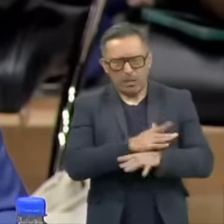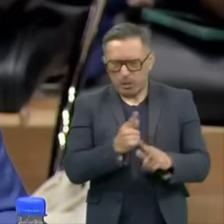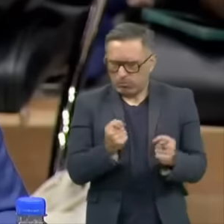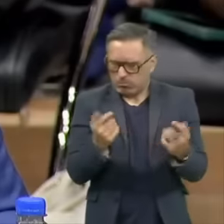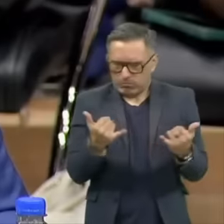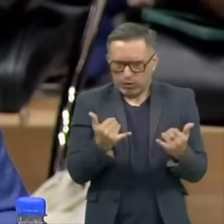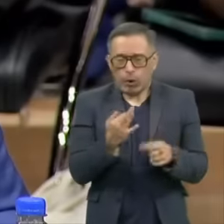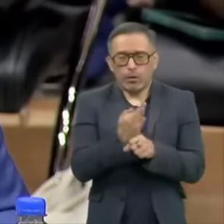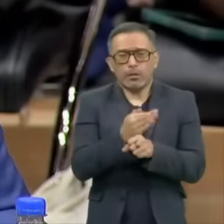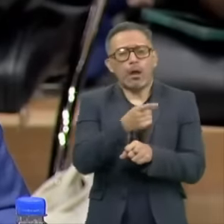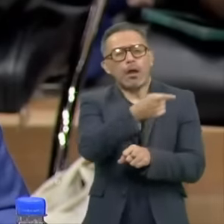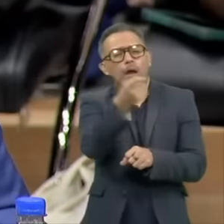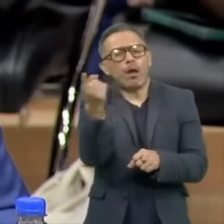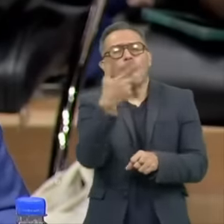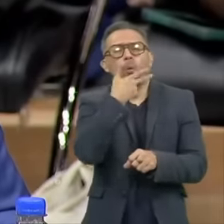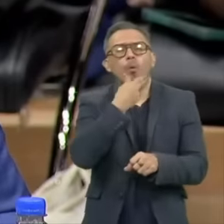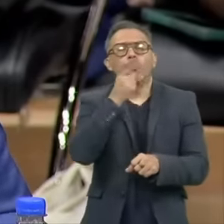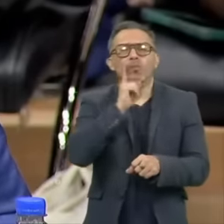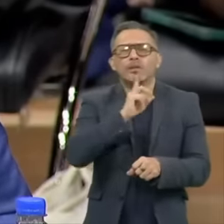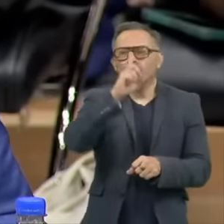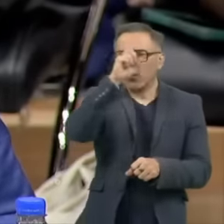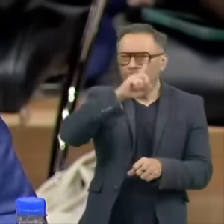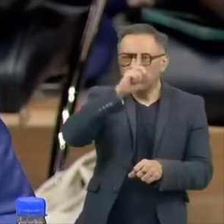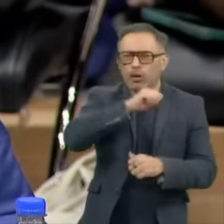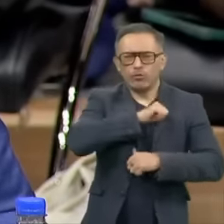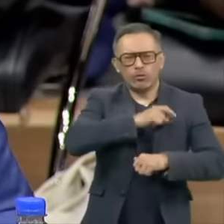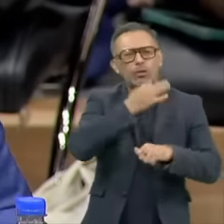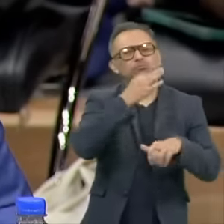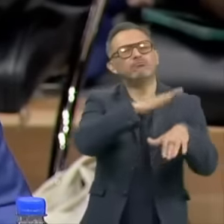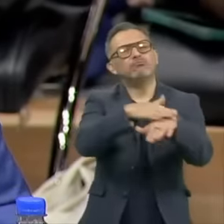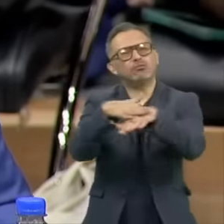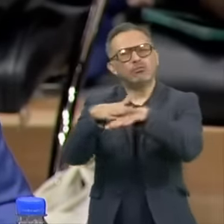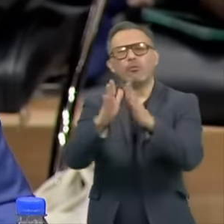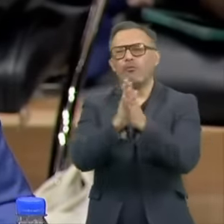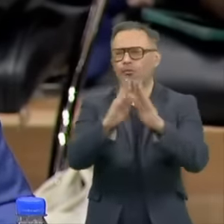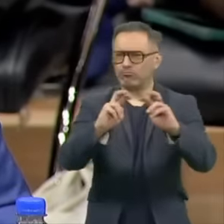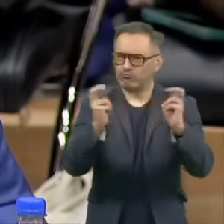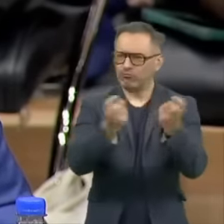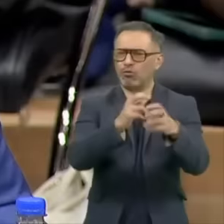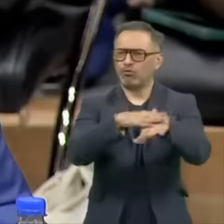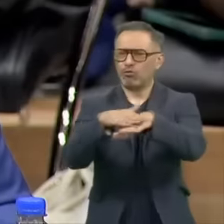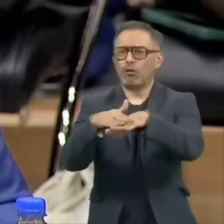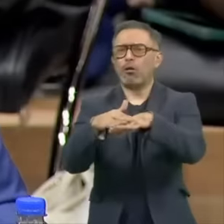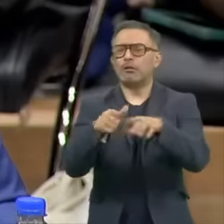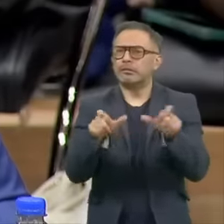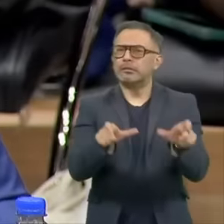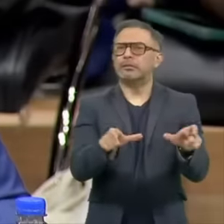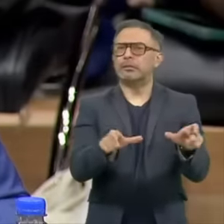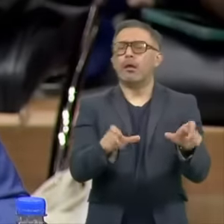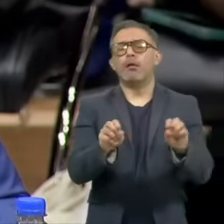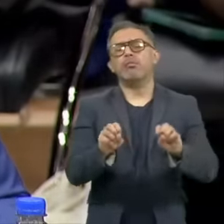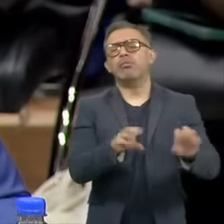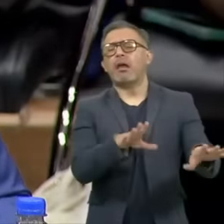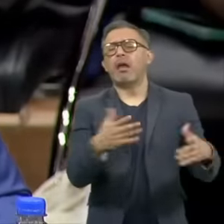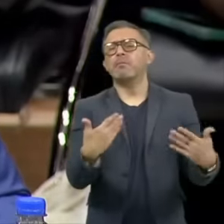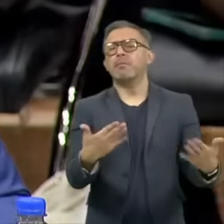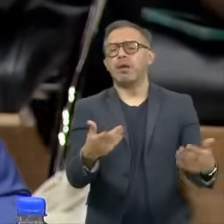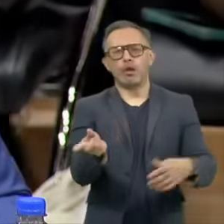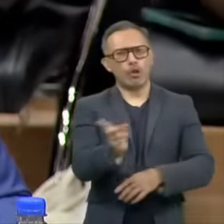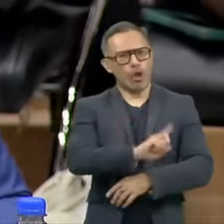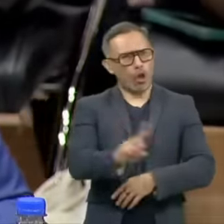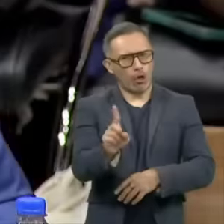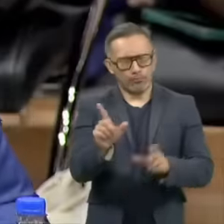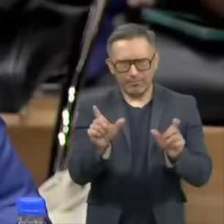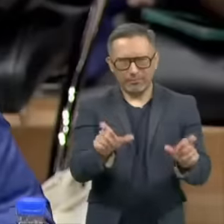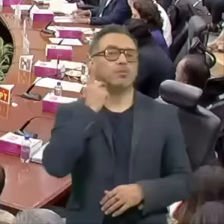11 consejeras y consejeros de este lado de la democracia a que no lo permitan. No es una interpretación literal la que tenemos que hacer